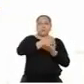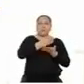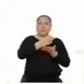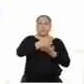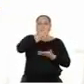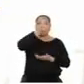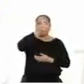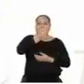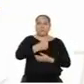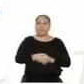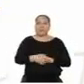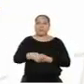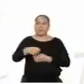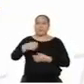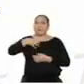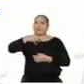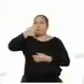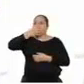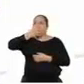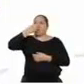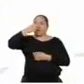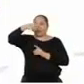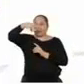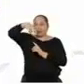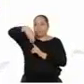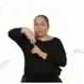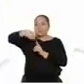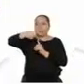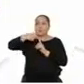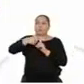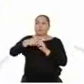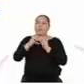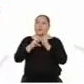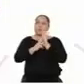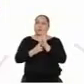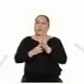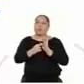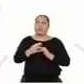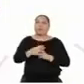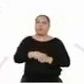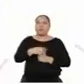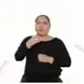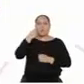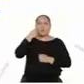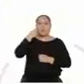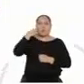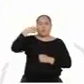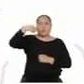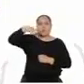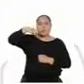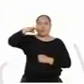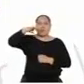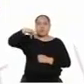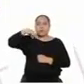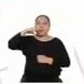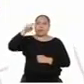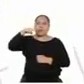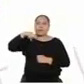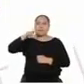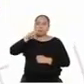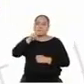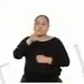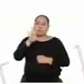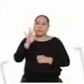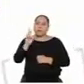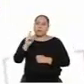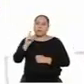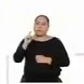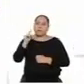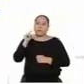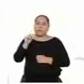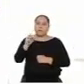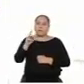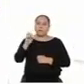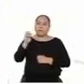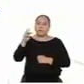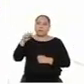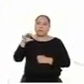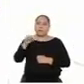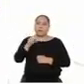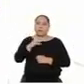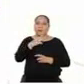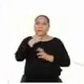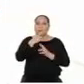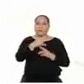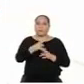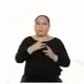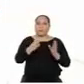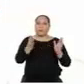letra T y al número de manzanas con la M, y conociendo que Pepe necesita entre ambas 27 gramos de proteínas,